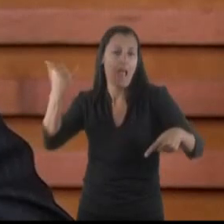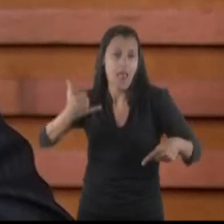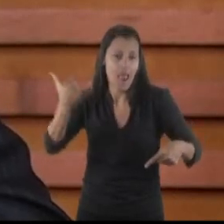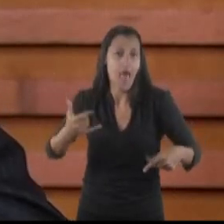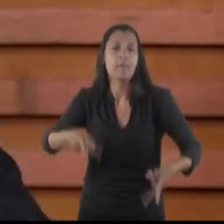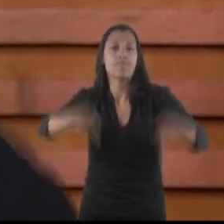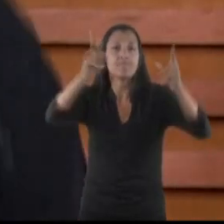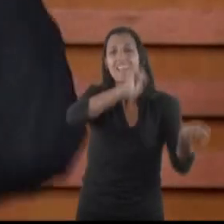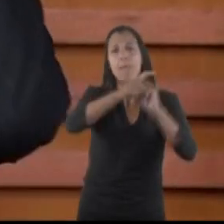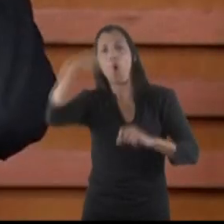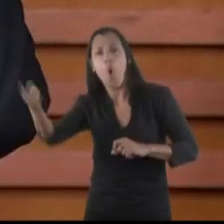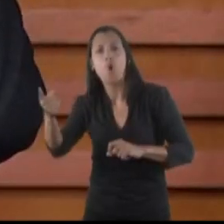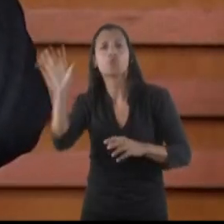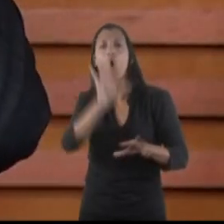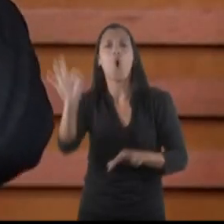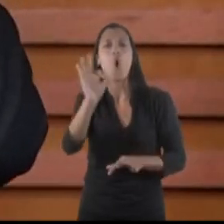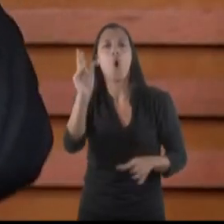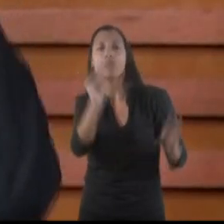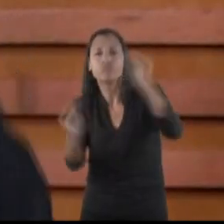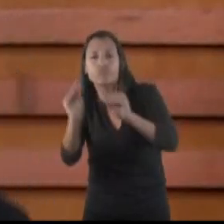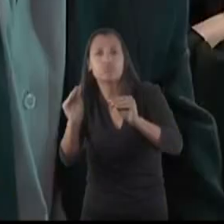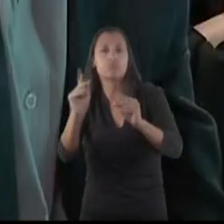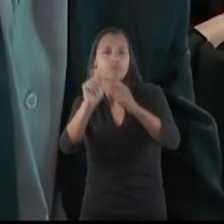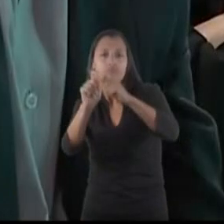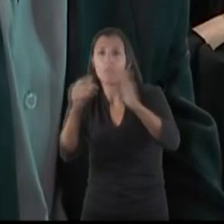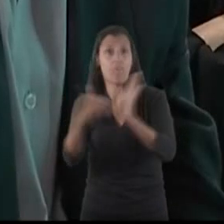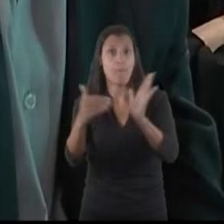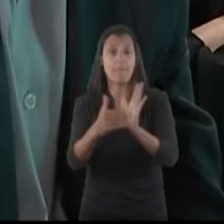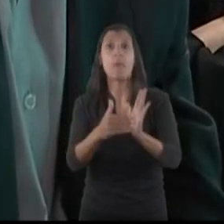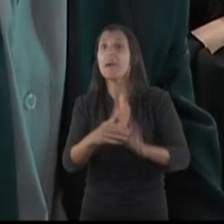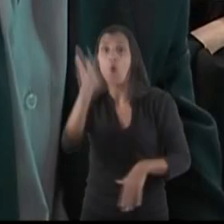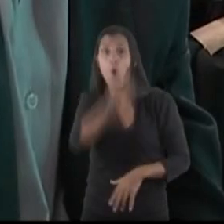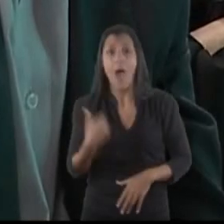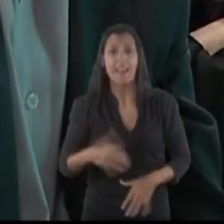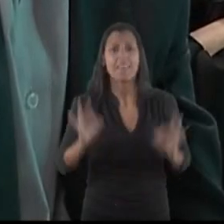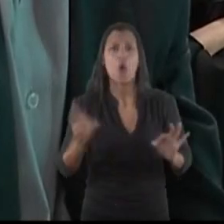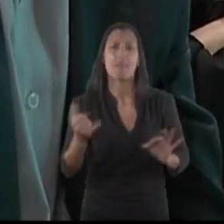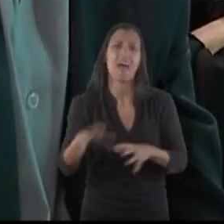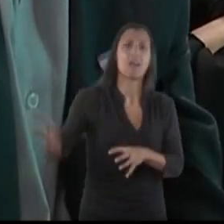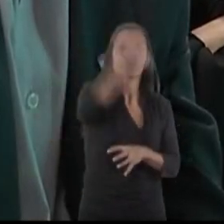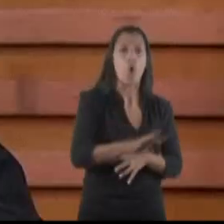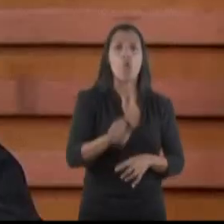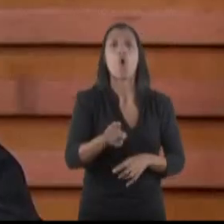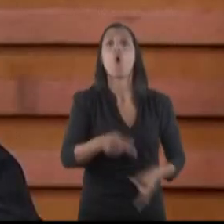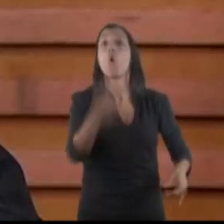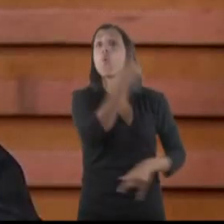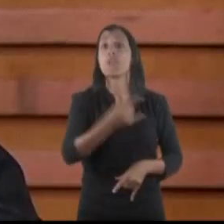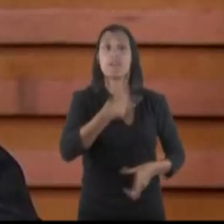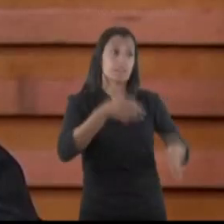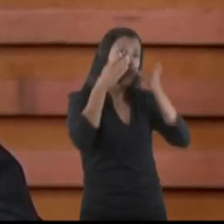de edificios, en todas las universidades del país, absolutamente en todas. Absolutamente en